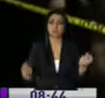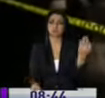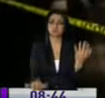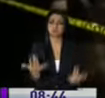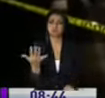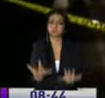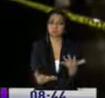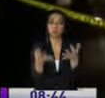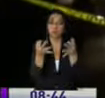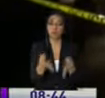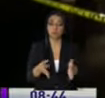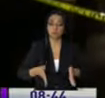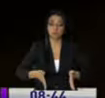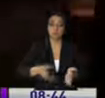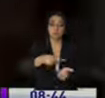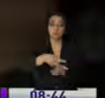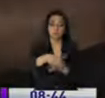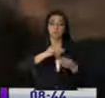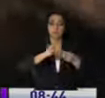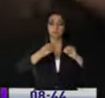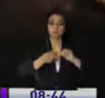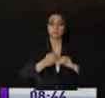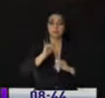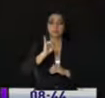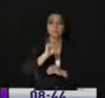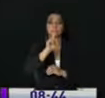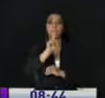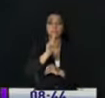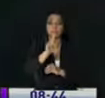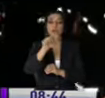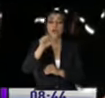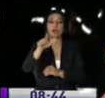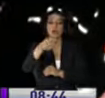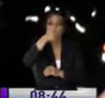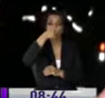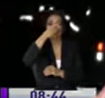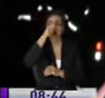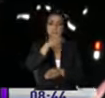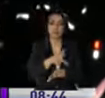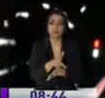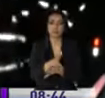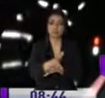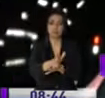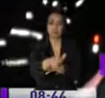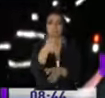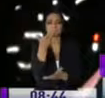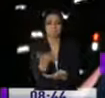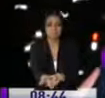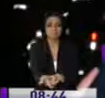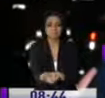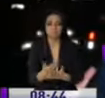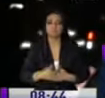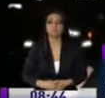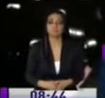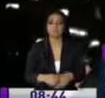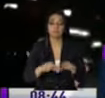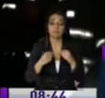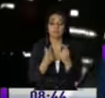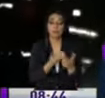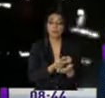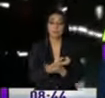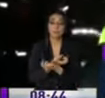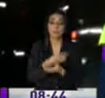se accidentó en el kilómetro 61 de la vía Aloac Santo Domingo. Bajo las investigaciones del Cuerpo de Bomberos de